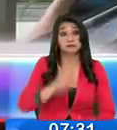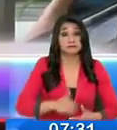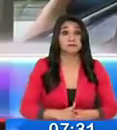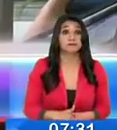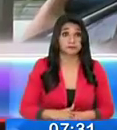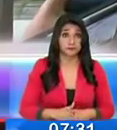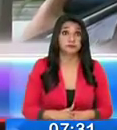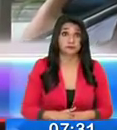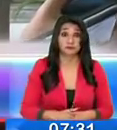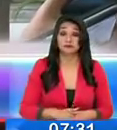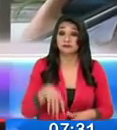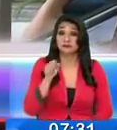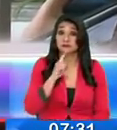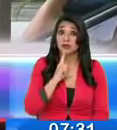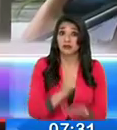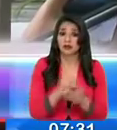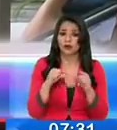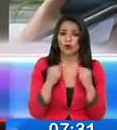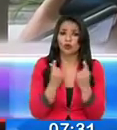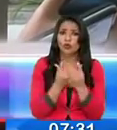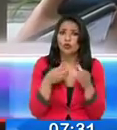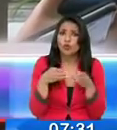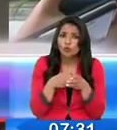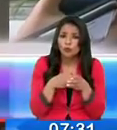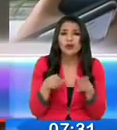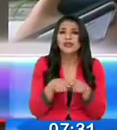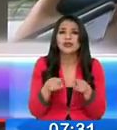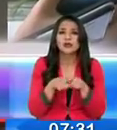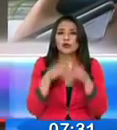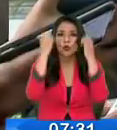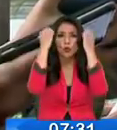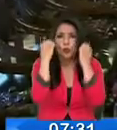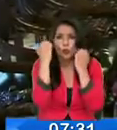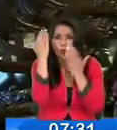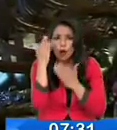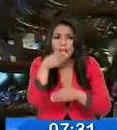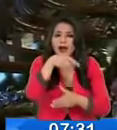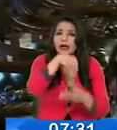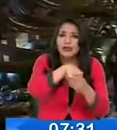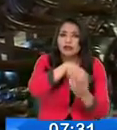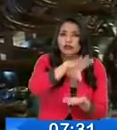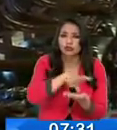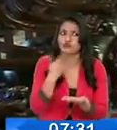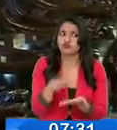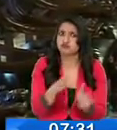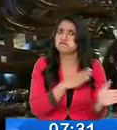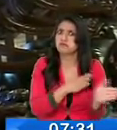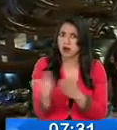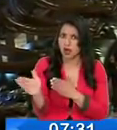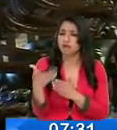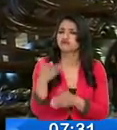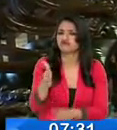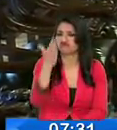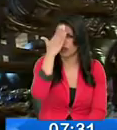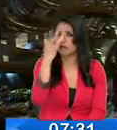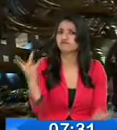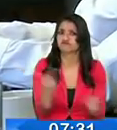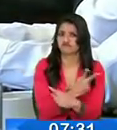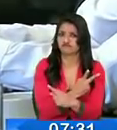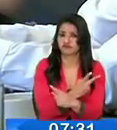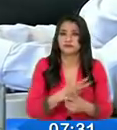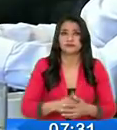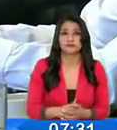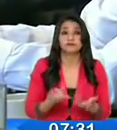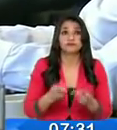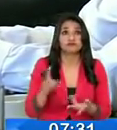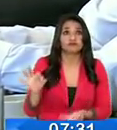Porque son realmente guerrillas urbanas, eso lo podemos decir, muy organizados. En el Palacio de Gobierno también se hicieron presentes